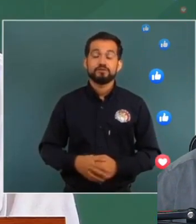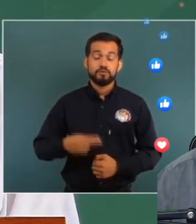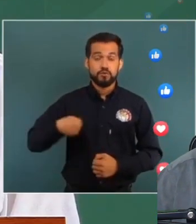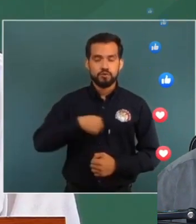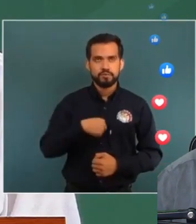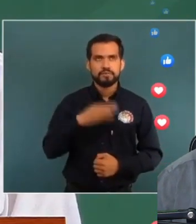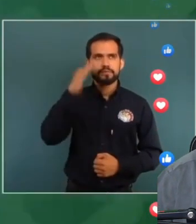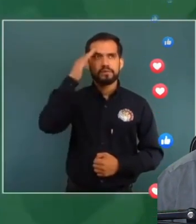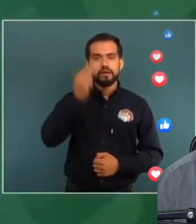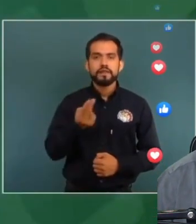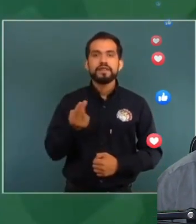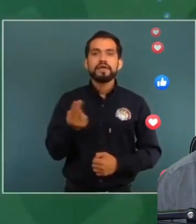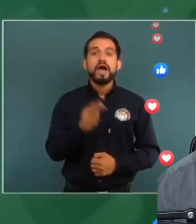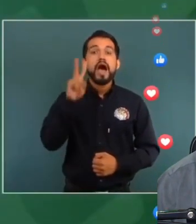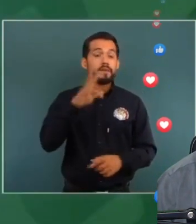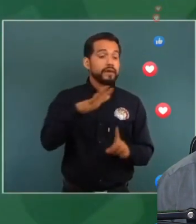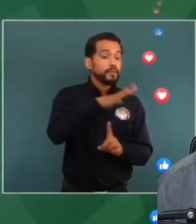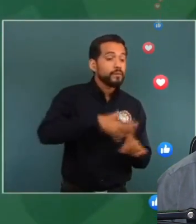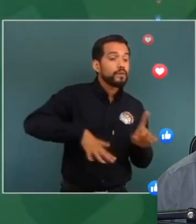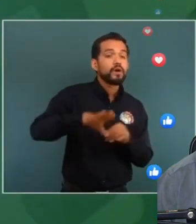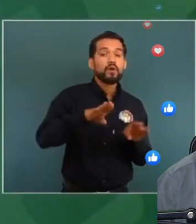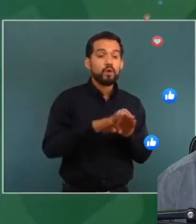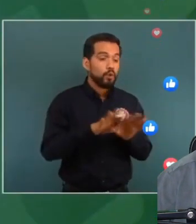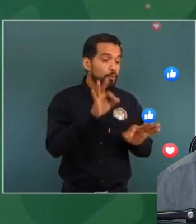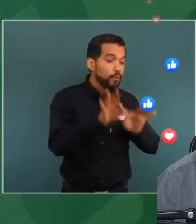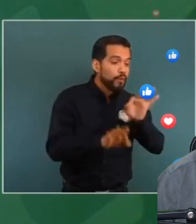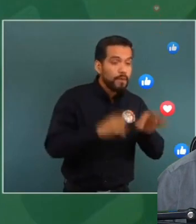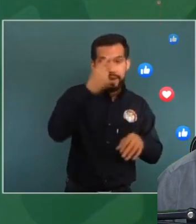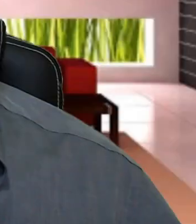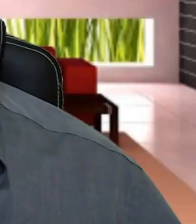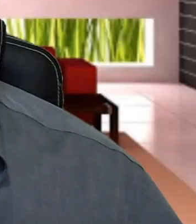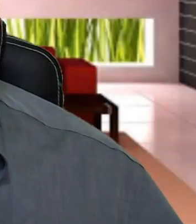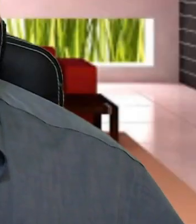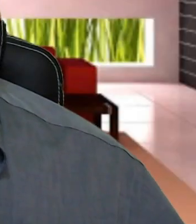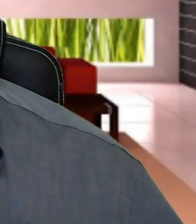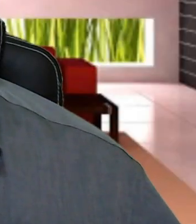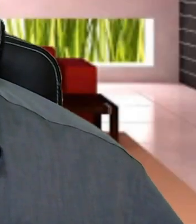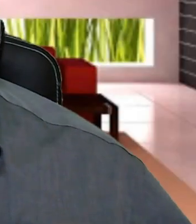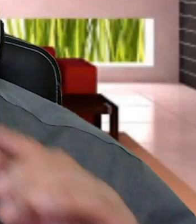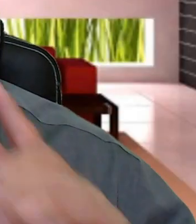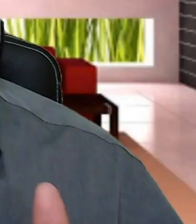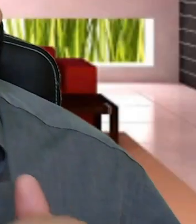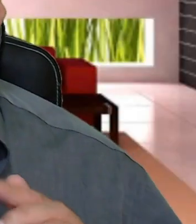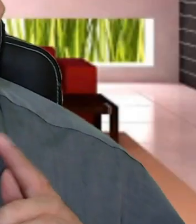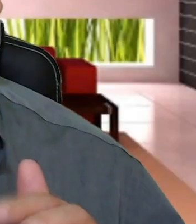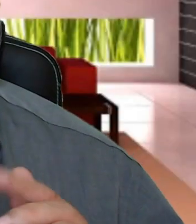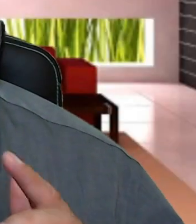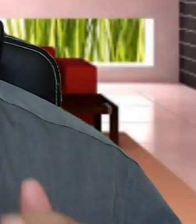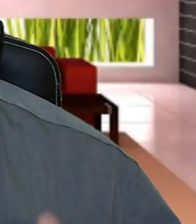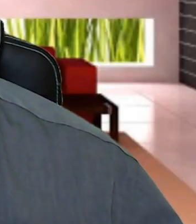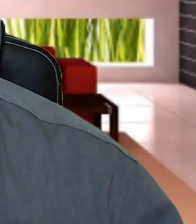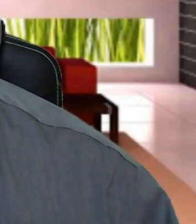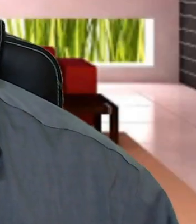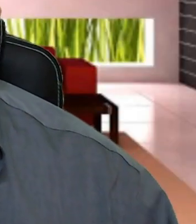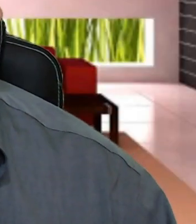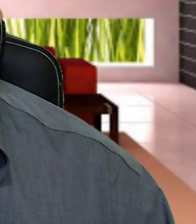Necesitamos atender las causas para ir serenando al país. El presidente López Obrador